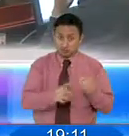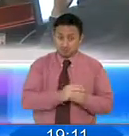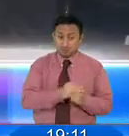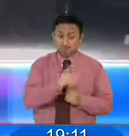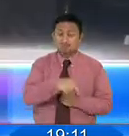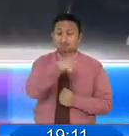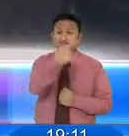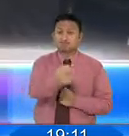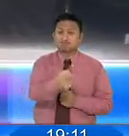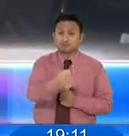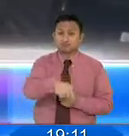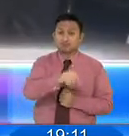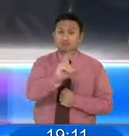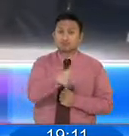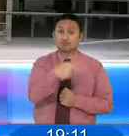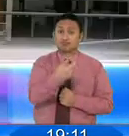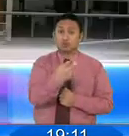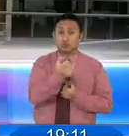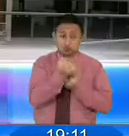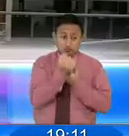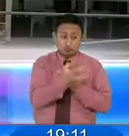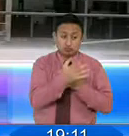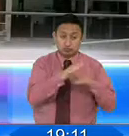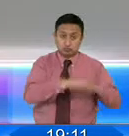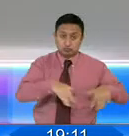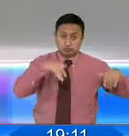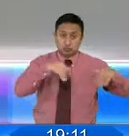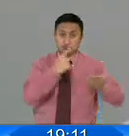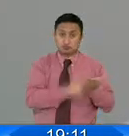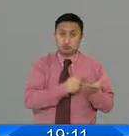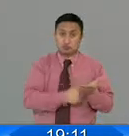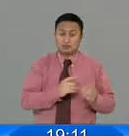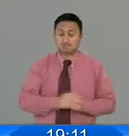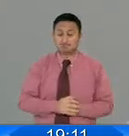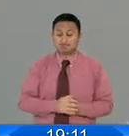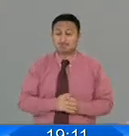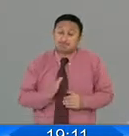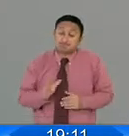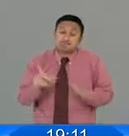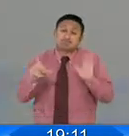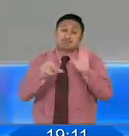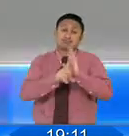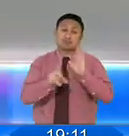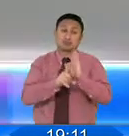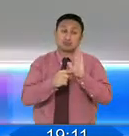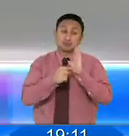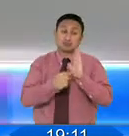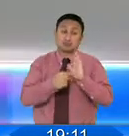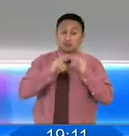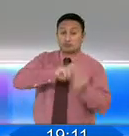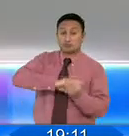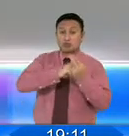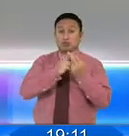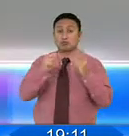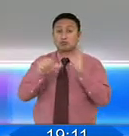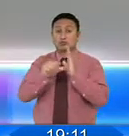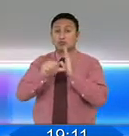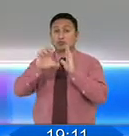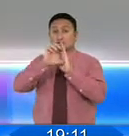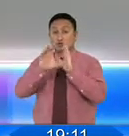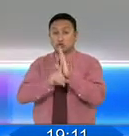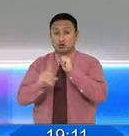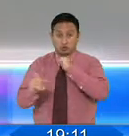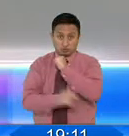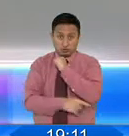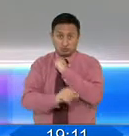se entregue el informe para el segundo debate hay que ver si es que esa ley va también a reformar algunos artículos del coi o cuál va a ser el